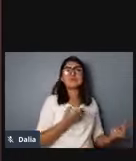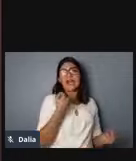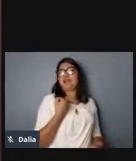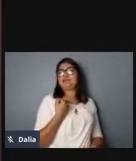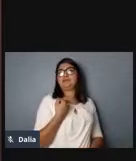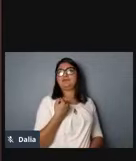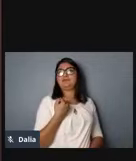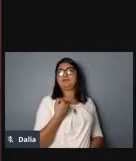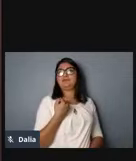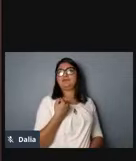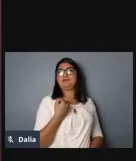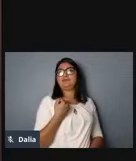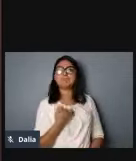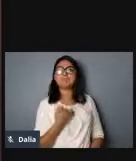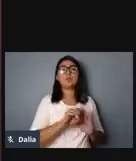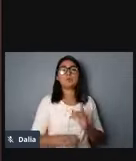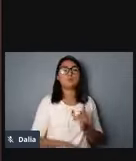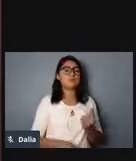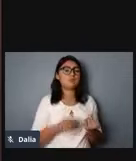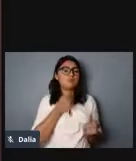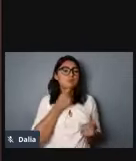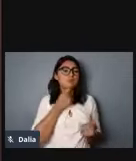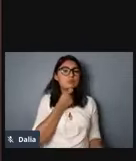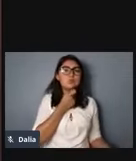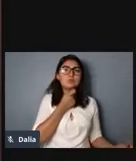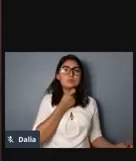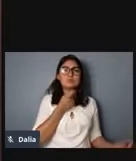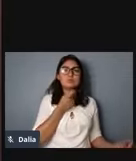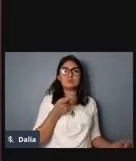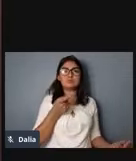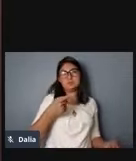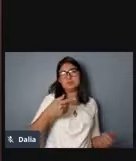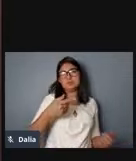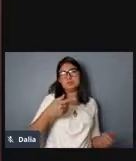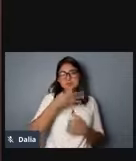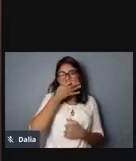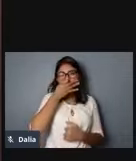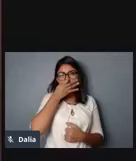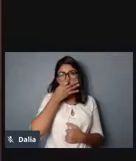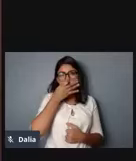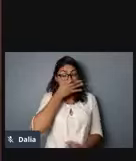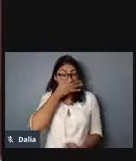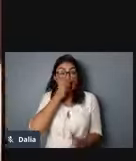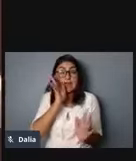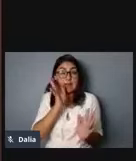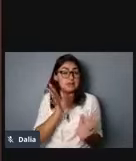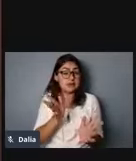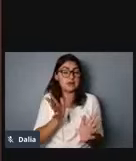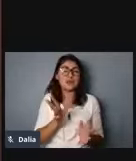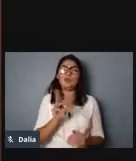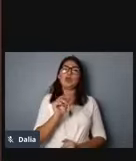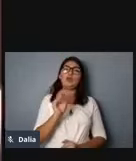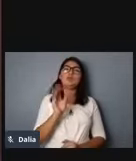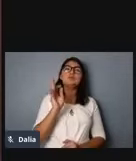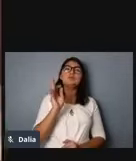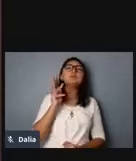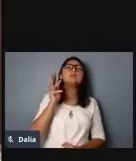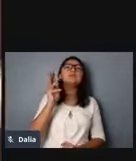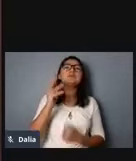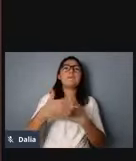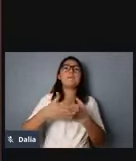ahora que, y que no va a ser pronto, insisto, no va a ser pronto, que ellos y ellas tengan